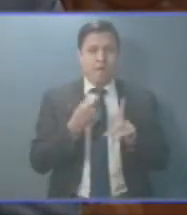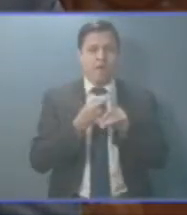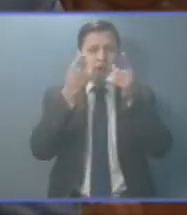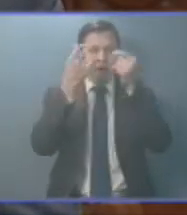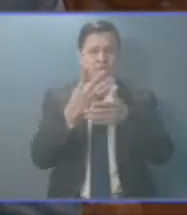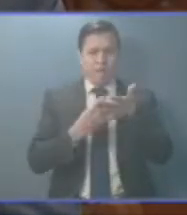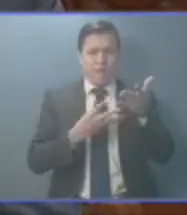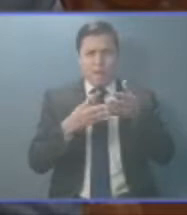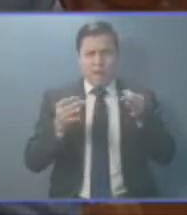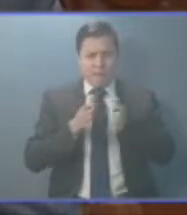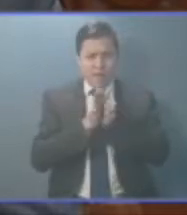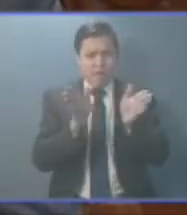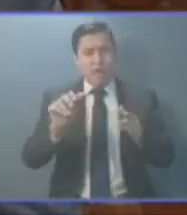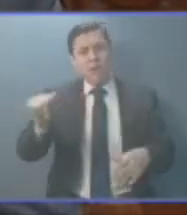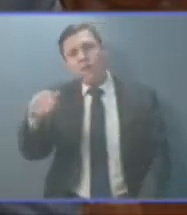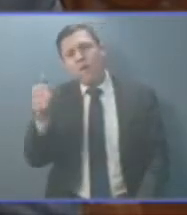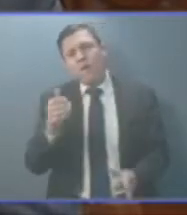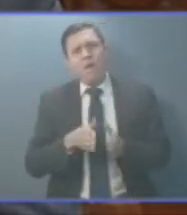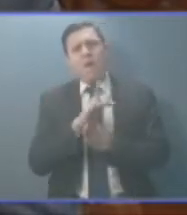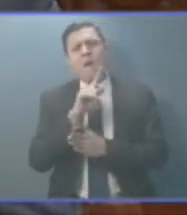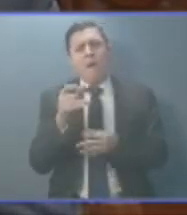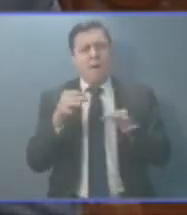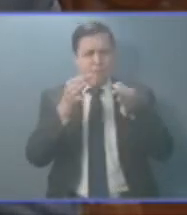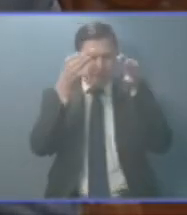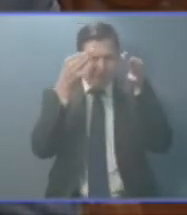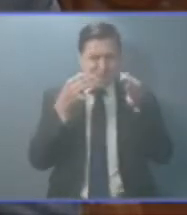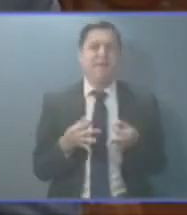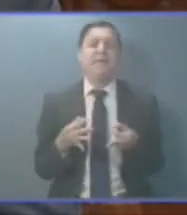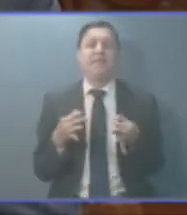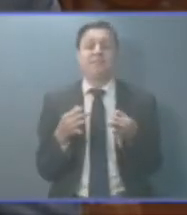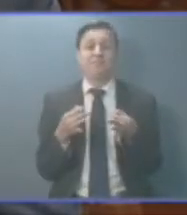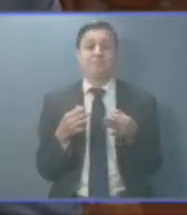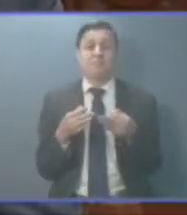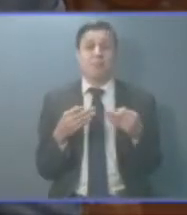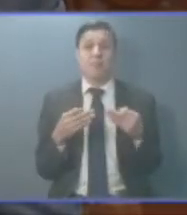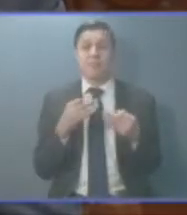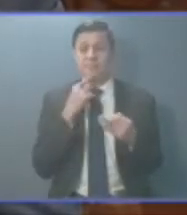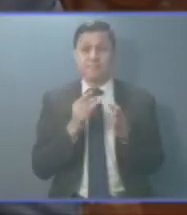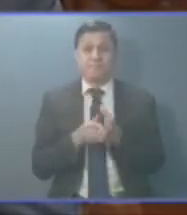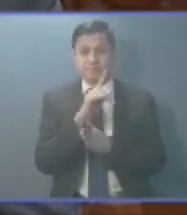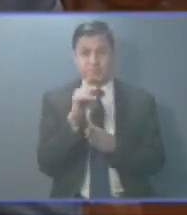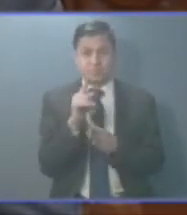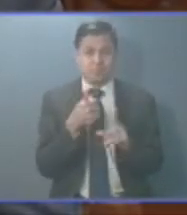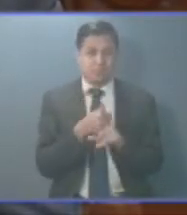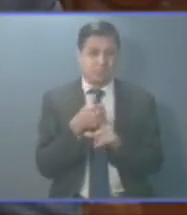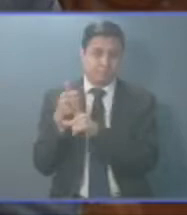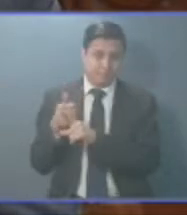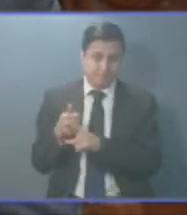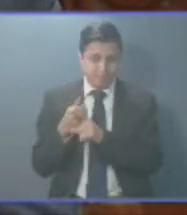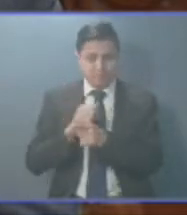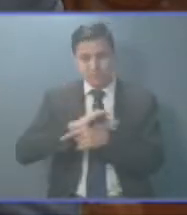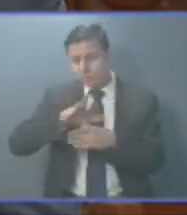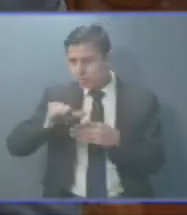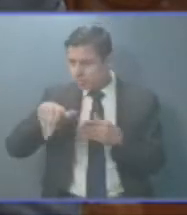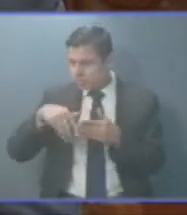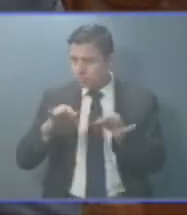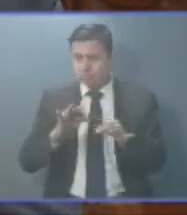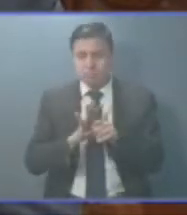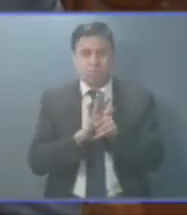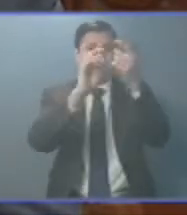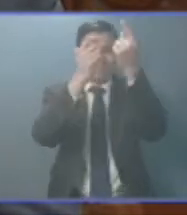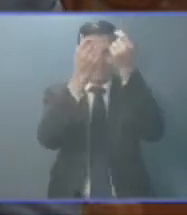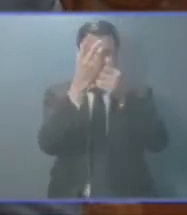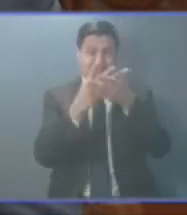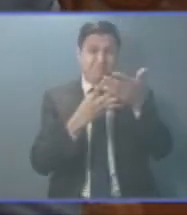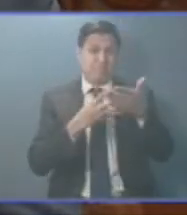General y de las instituciones oficiales autónomas y se estimarán como remuneraciones máximas de los